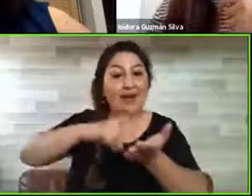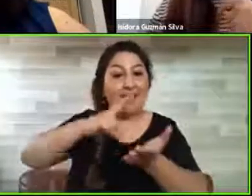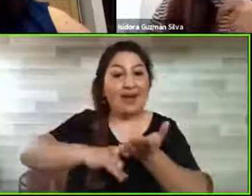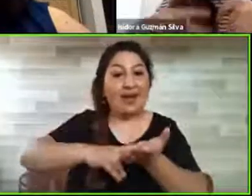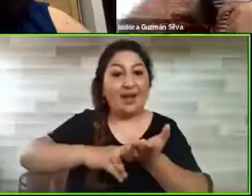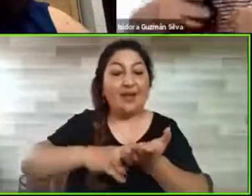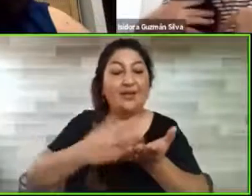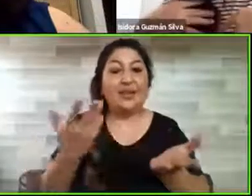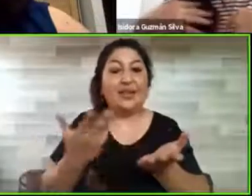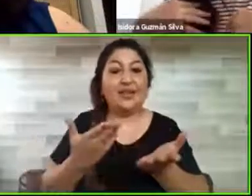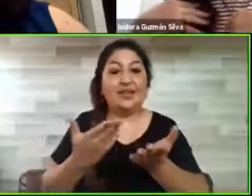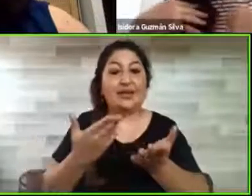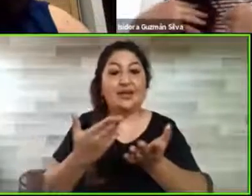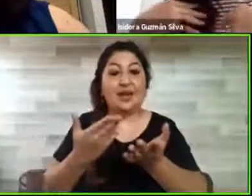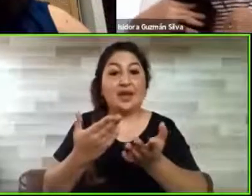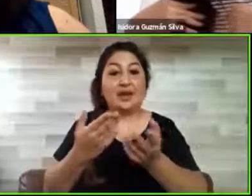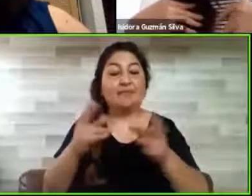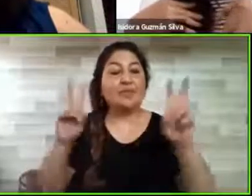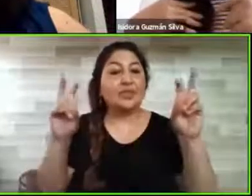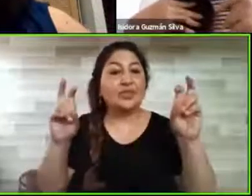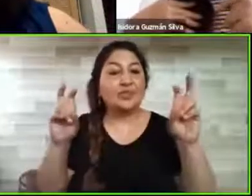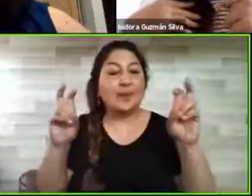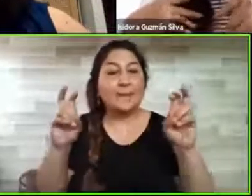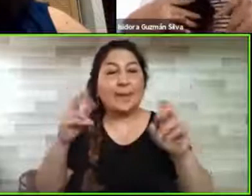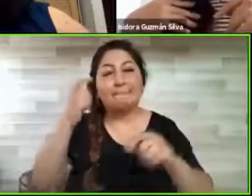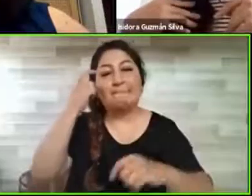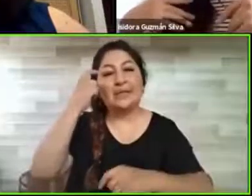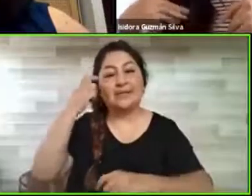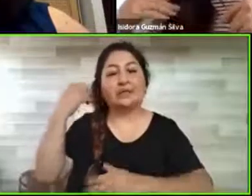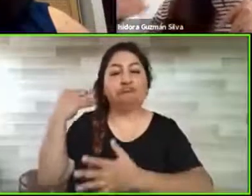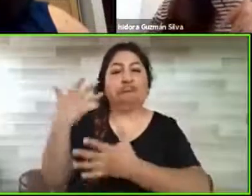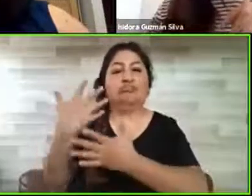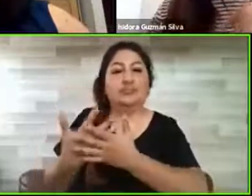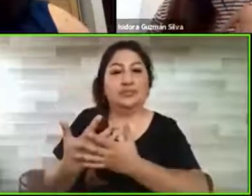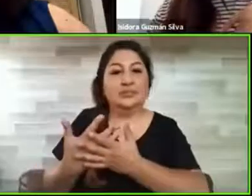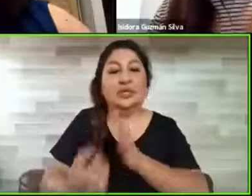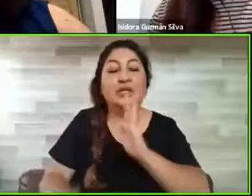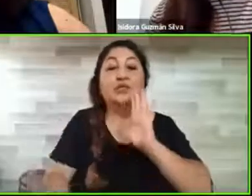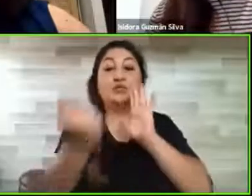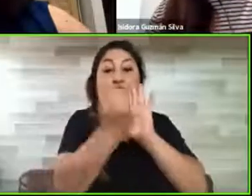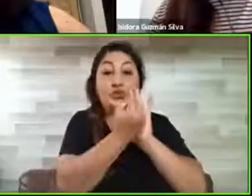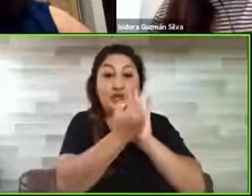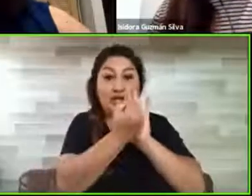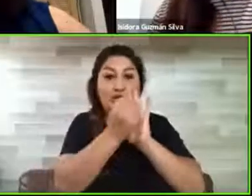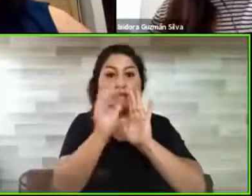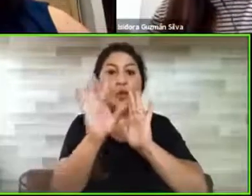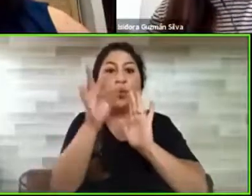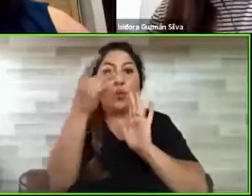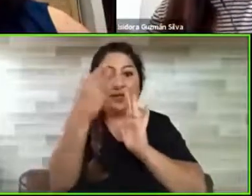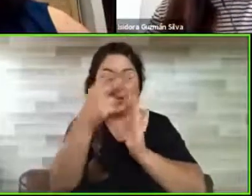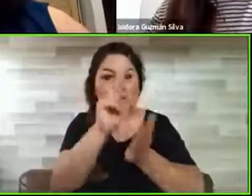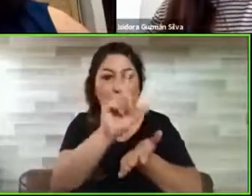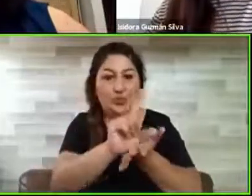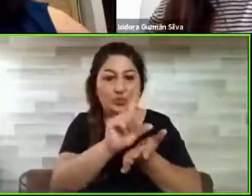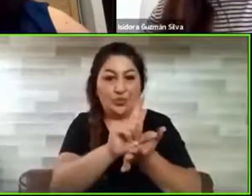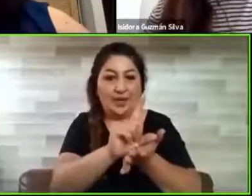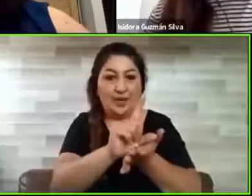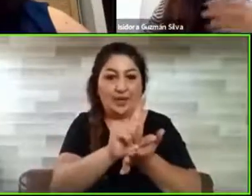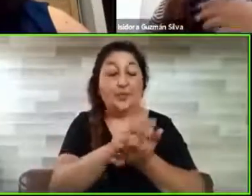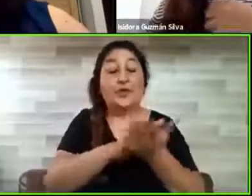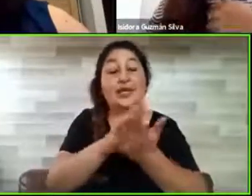algo que nosotros tenemos pensado desde hace mucho tiempo que es un sello de encuentra tu lugar que les diría por ejemplo a las personas